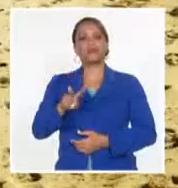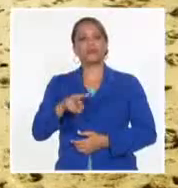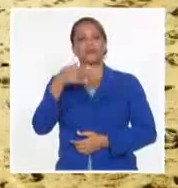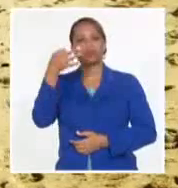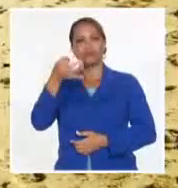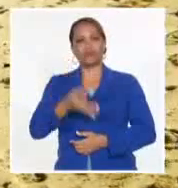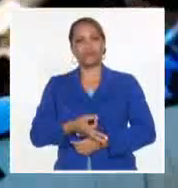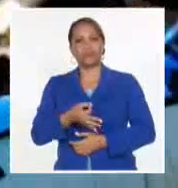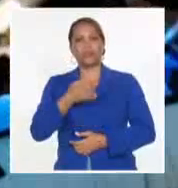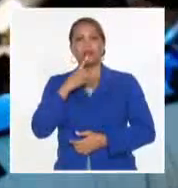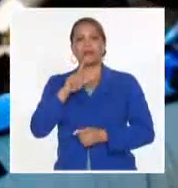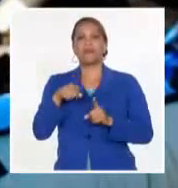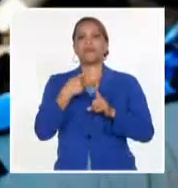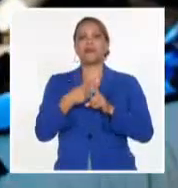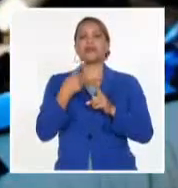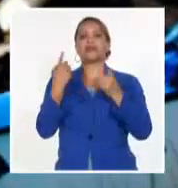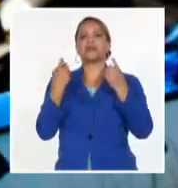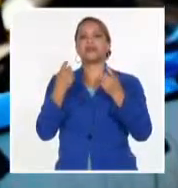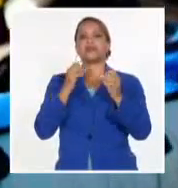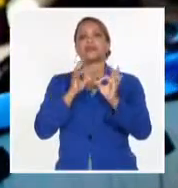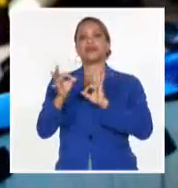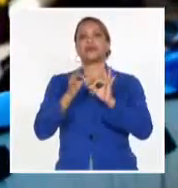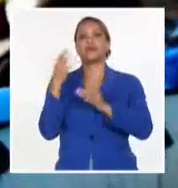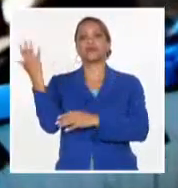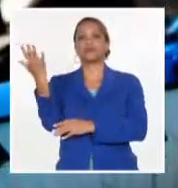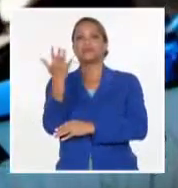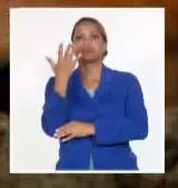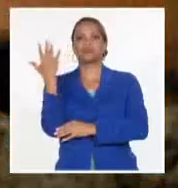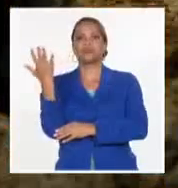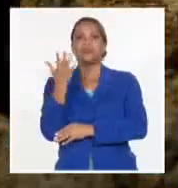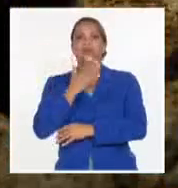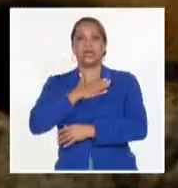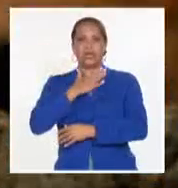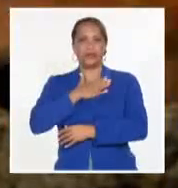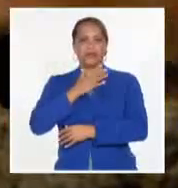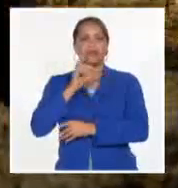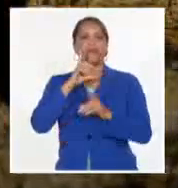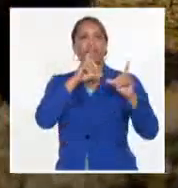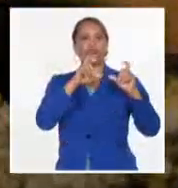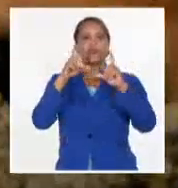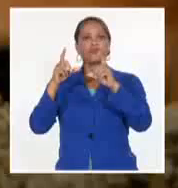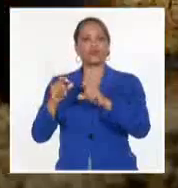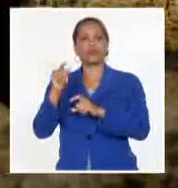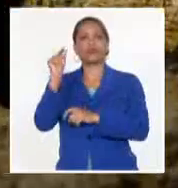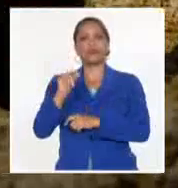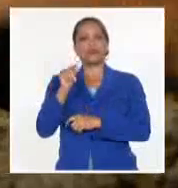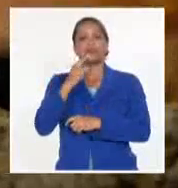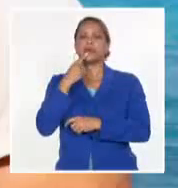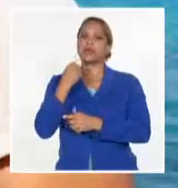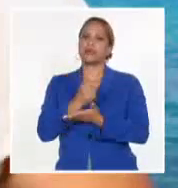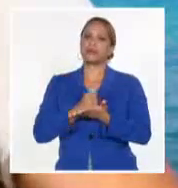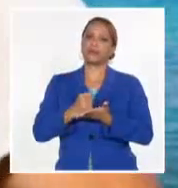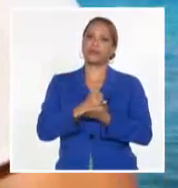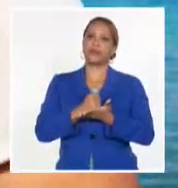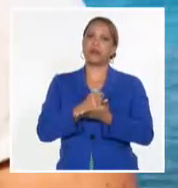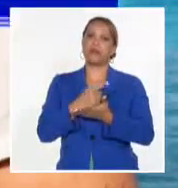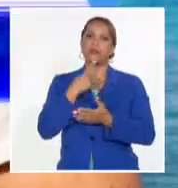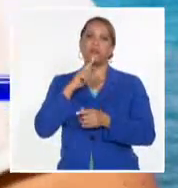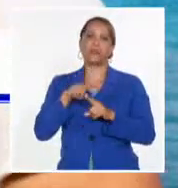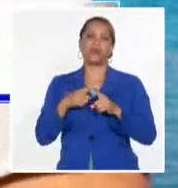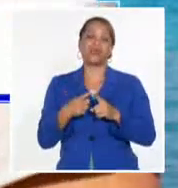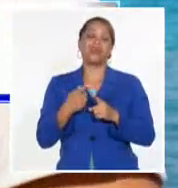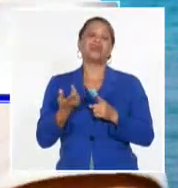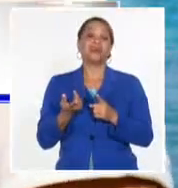a la necesidad de proteger el entorno, el propio autor de las imágenes habla de cuánto incomoda esta realidad. Es triste porque la playa es una